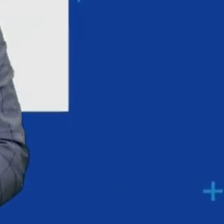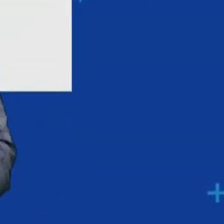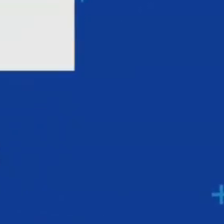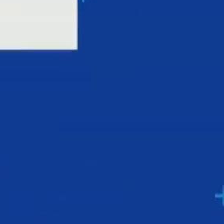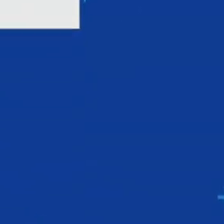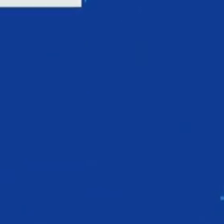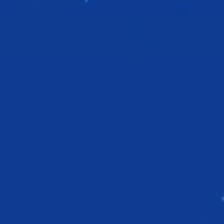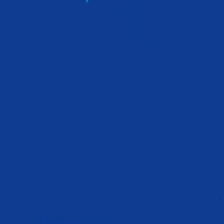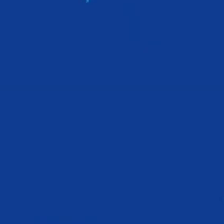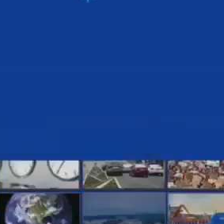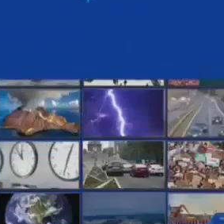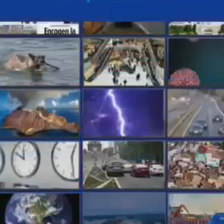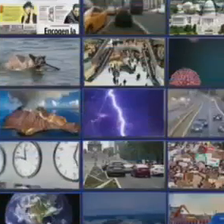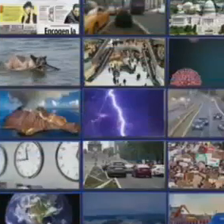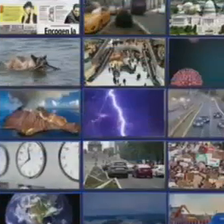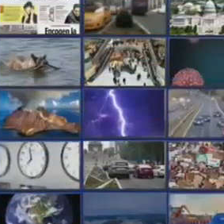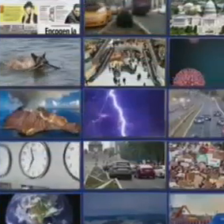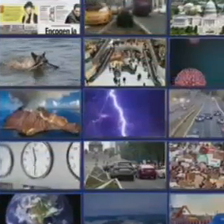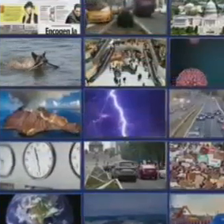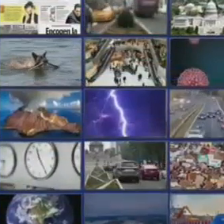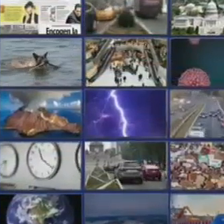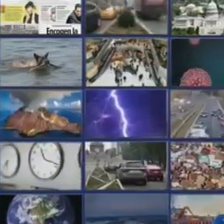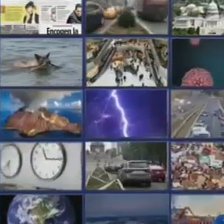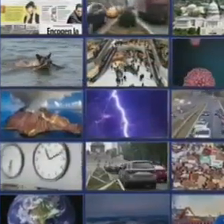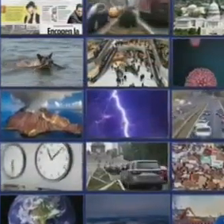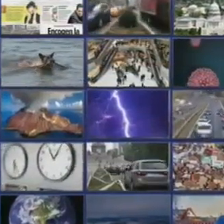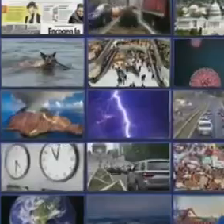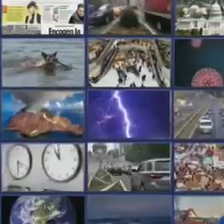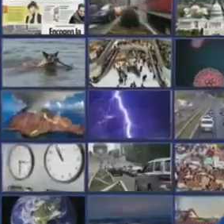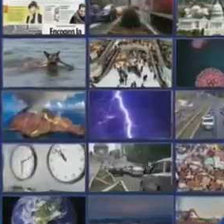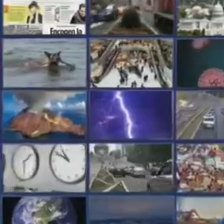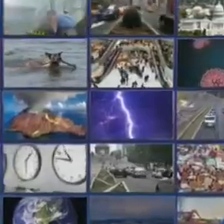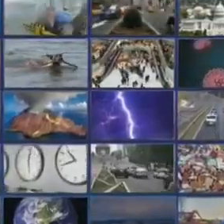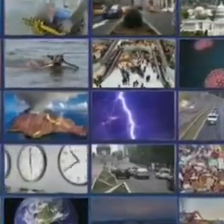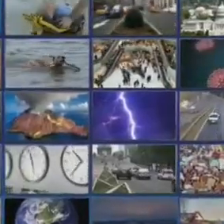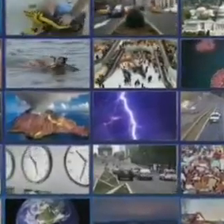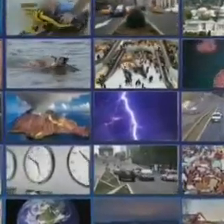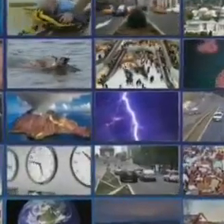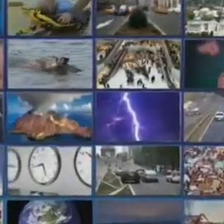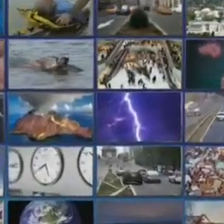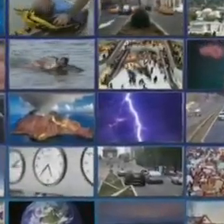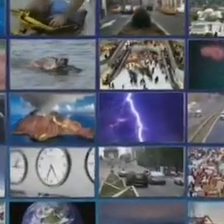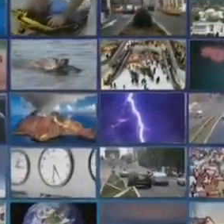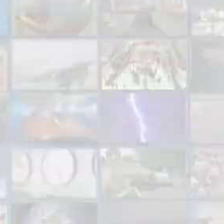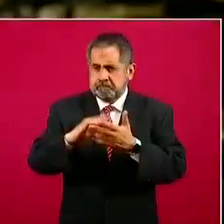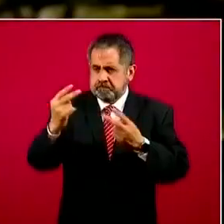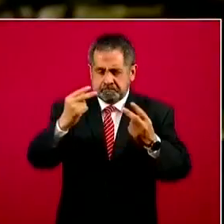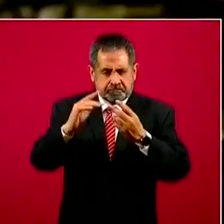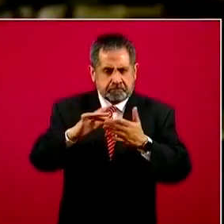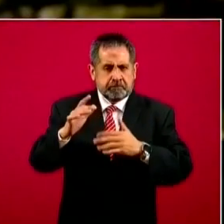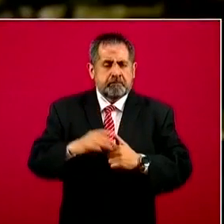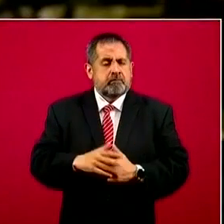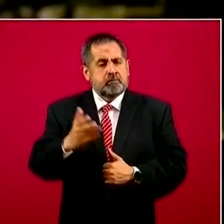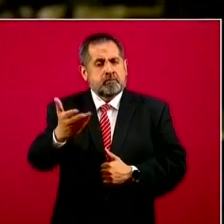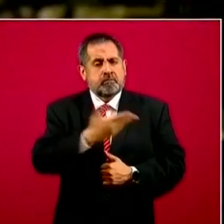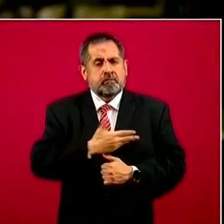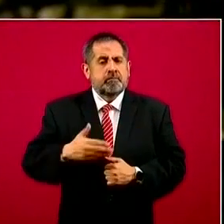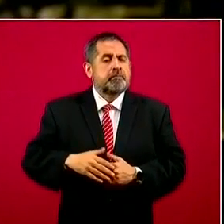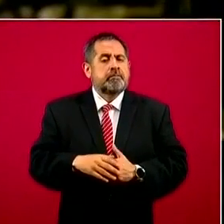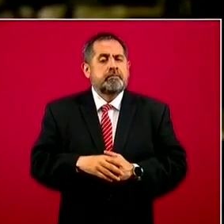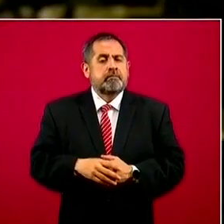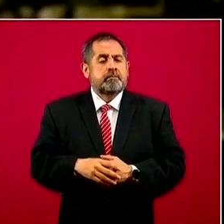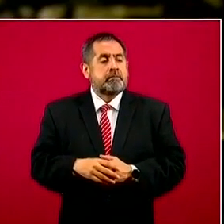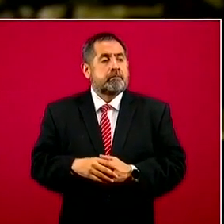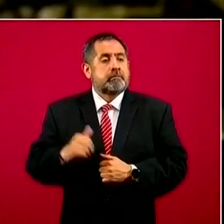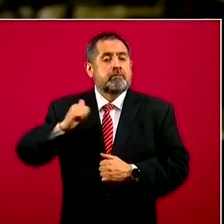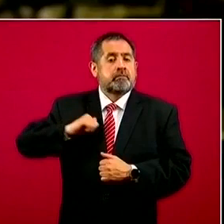ver lejos la fama que jamás tendrán por su incipiente labor. Miren lo que pasó ayer en la mañanera. Desde los gobiernos de